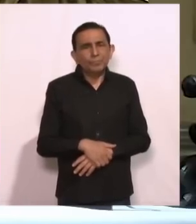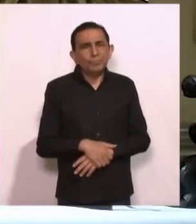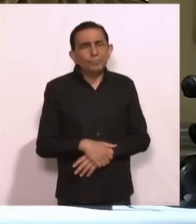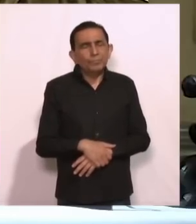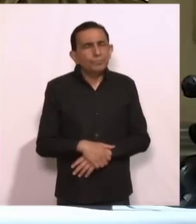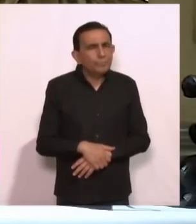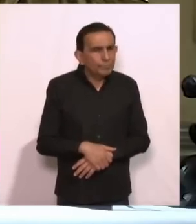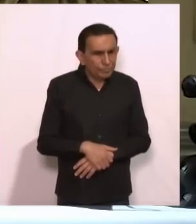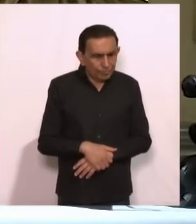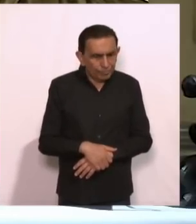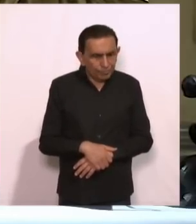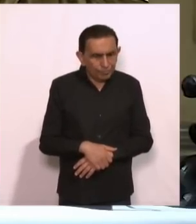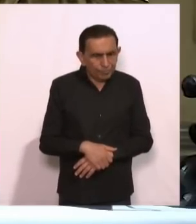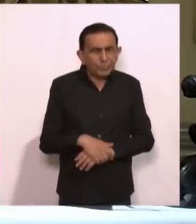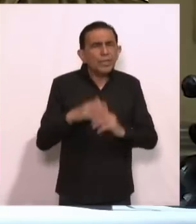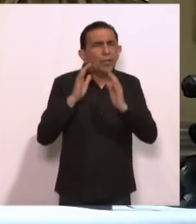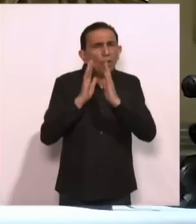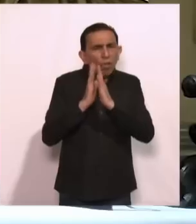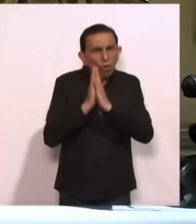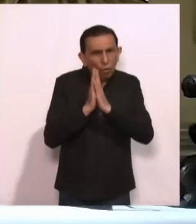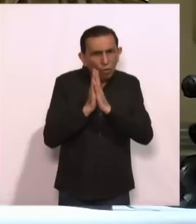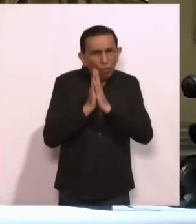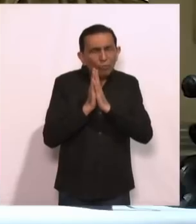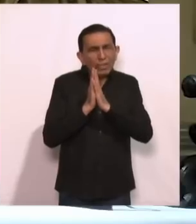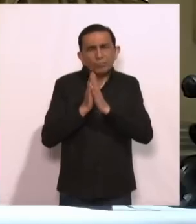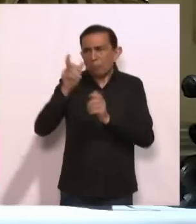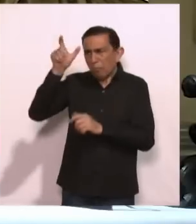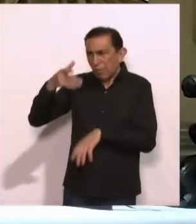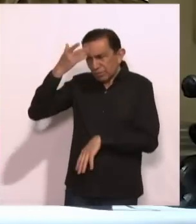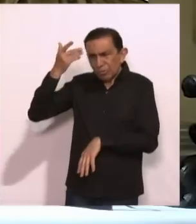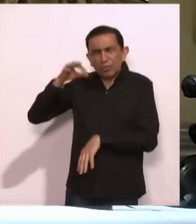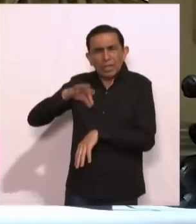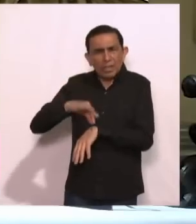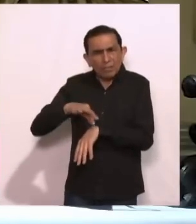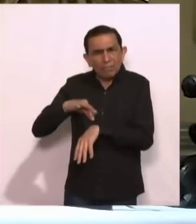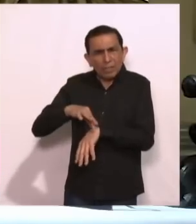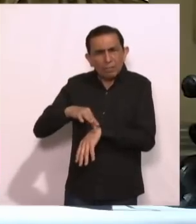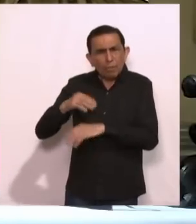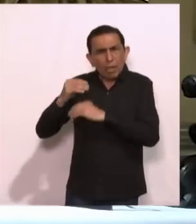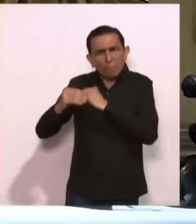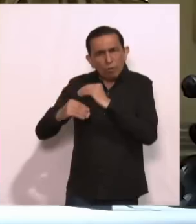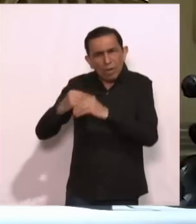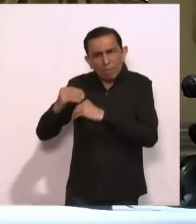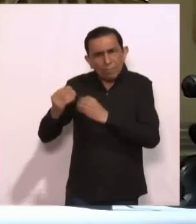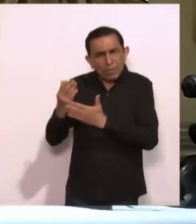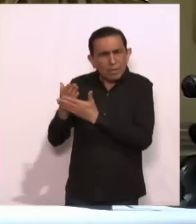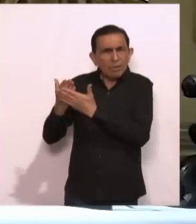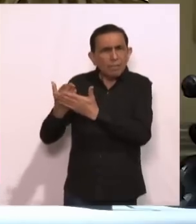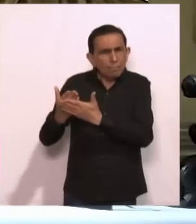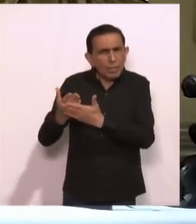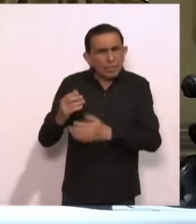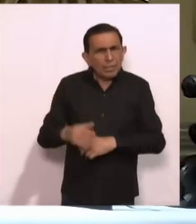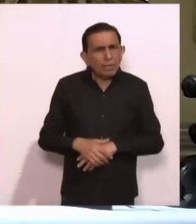Escucha nuestra oración por nuestros enfermos, por las familias que